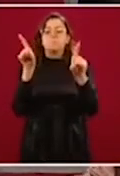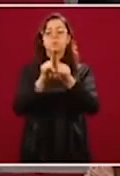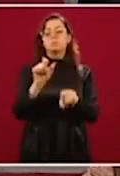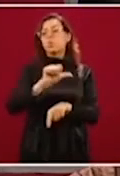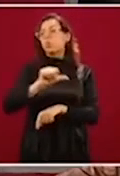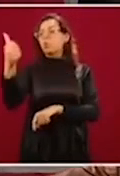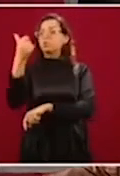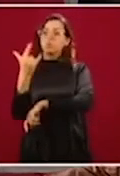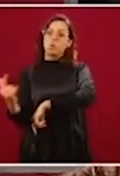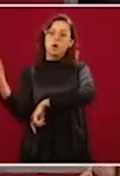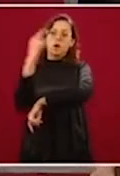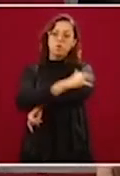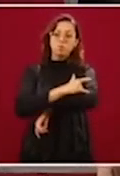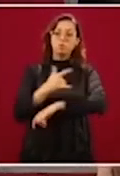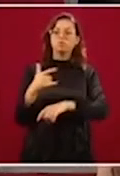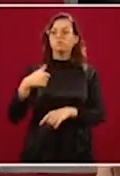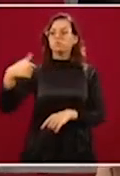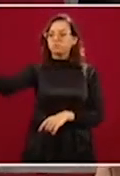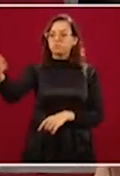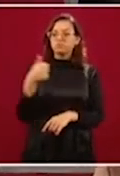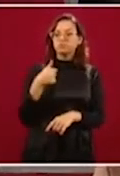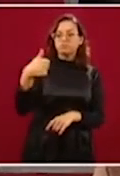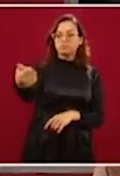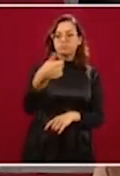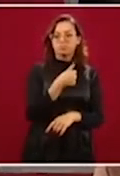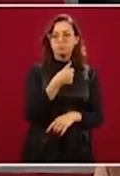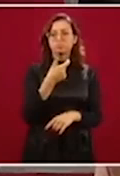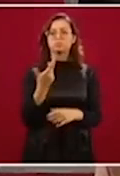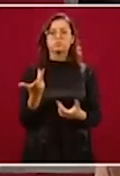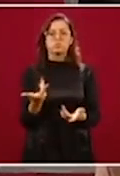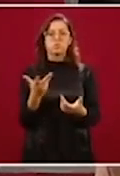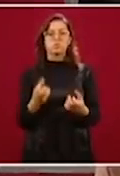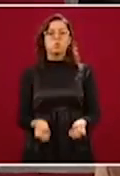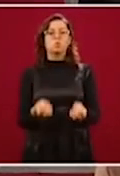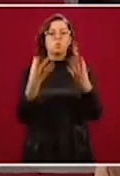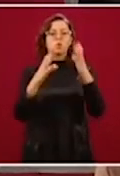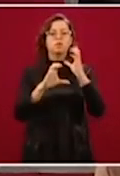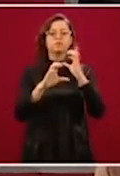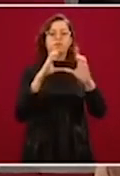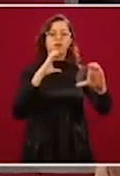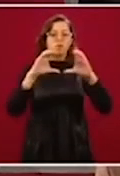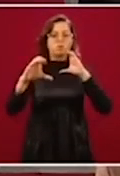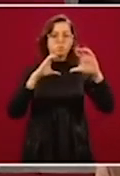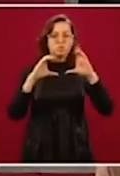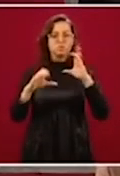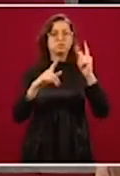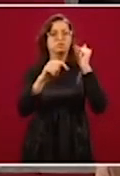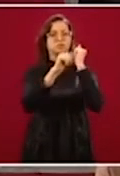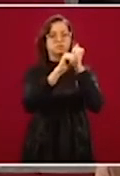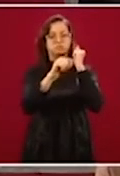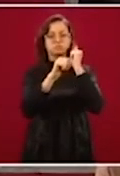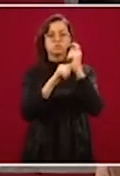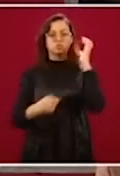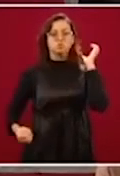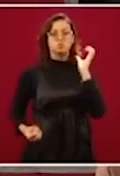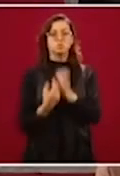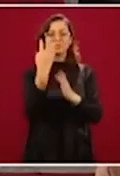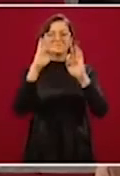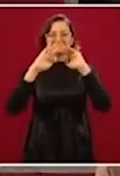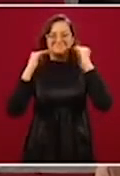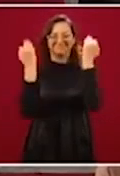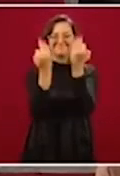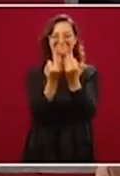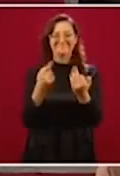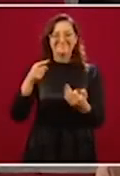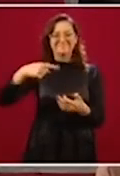metropolitano y viceversa las vías de comunicación y los medios de transporte necesarios para atender esta nueva dinámica y también el